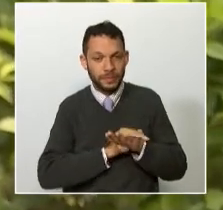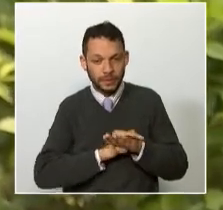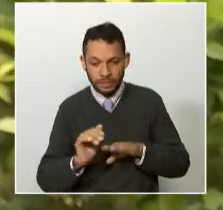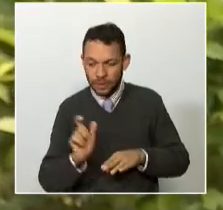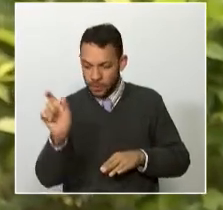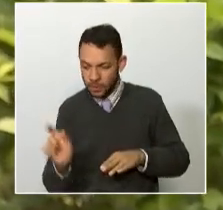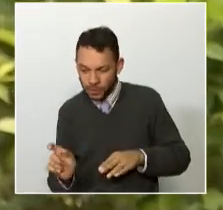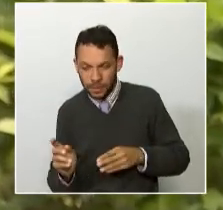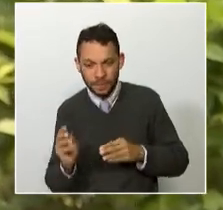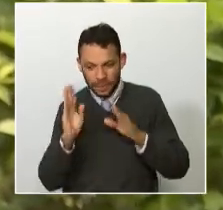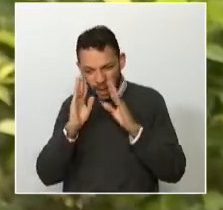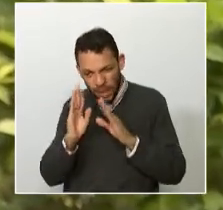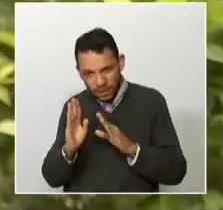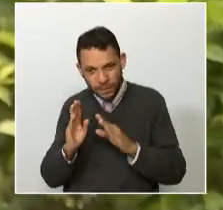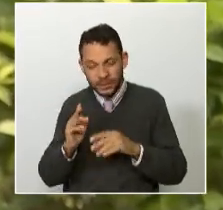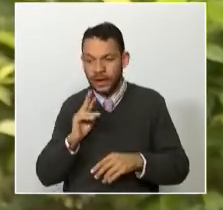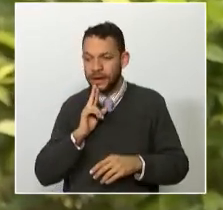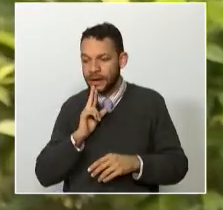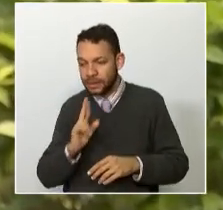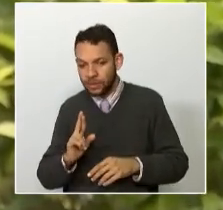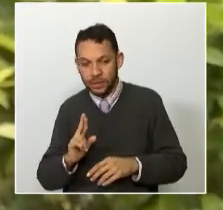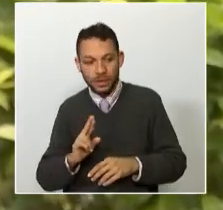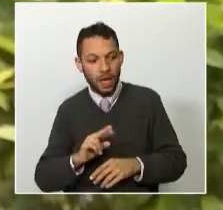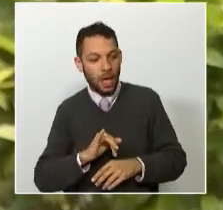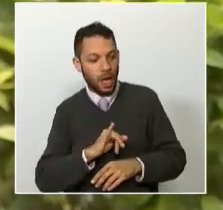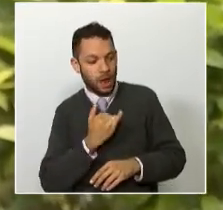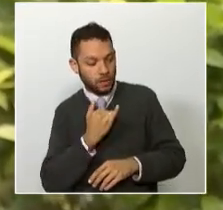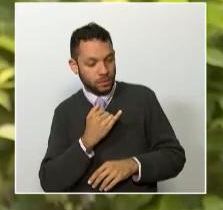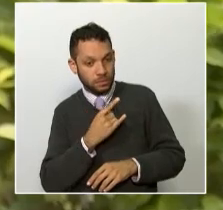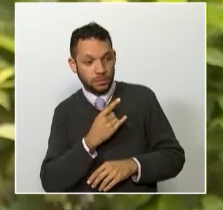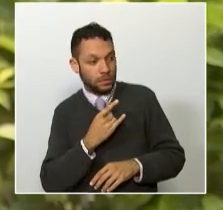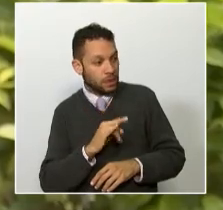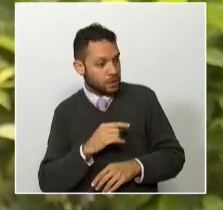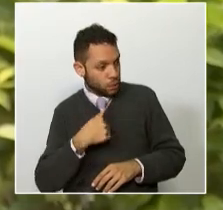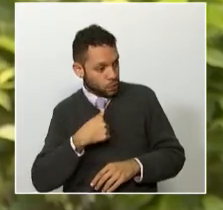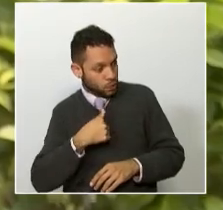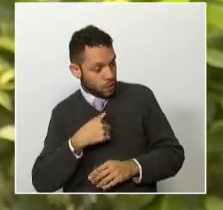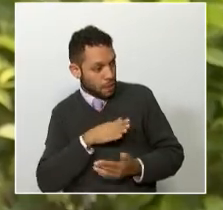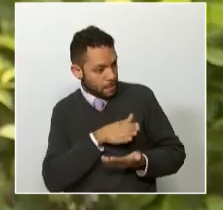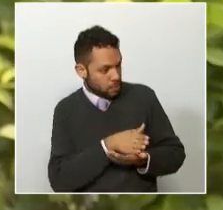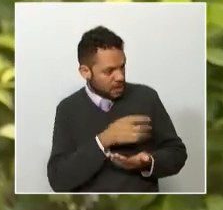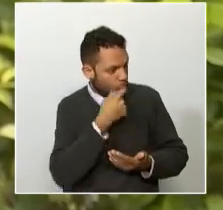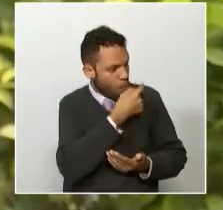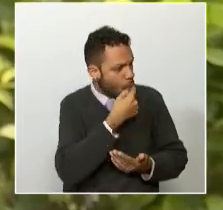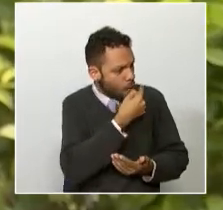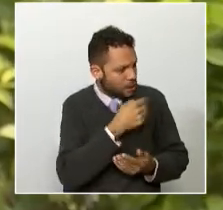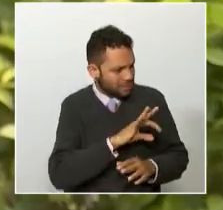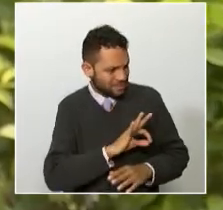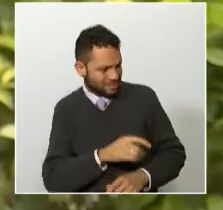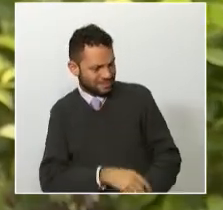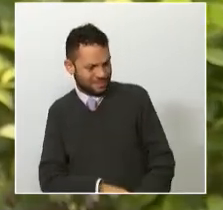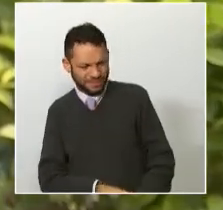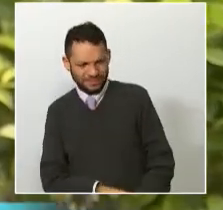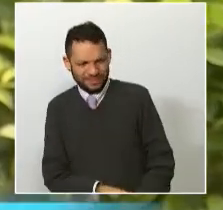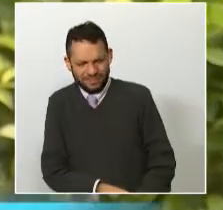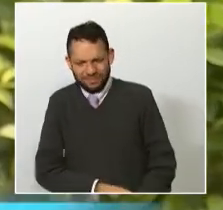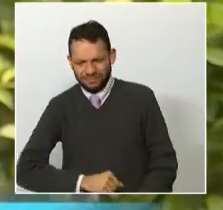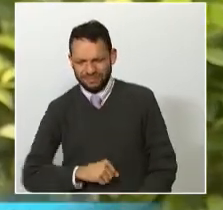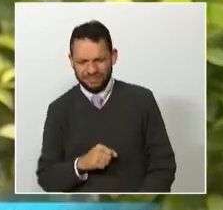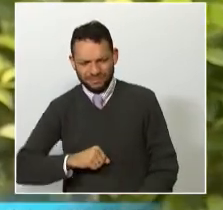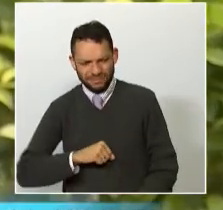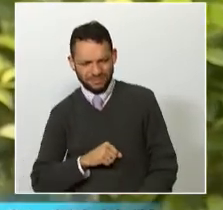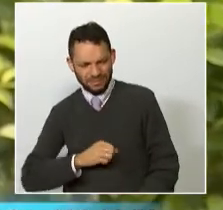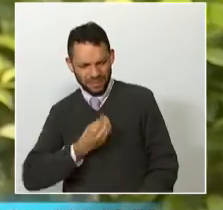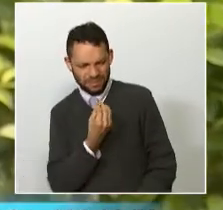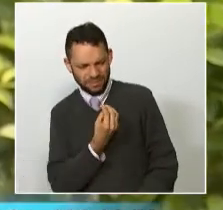y siempre me van a responder que ellos no vienen, entran de una forma indiferente, a